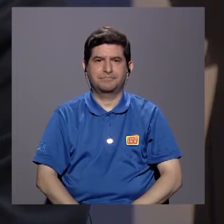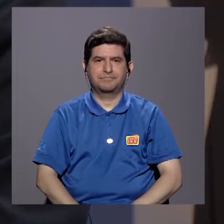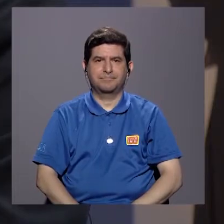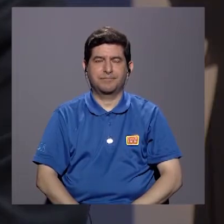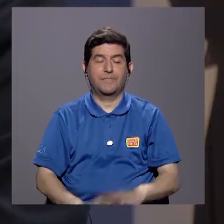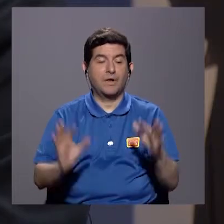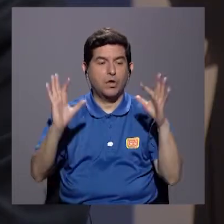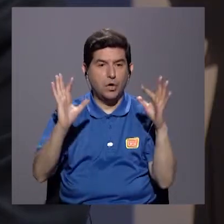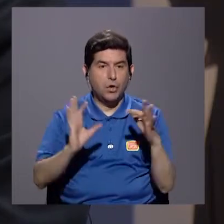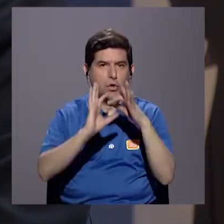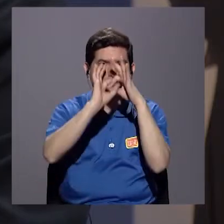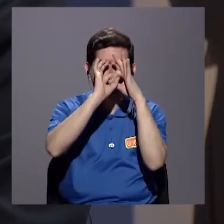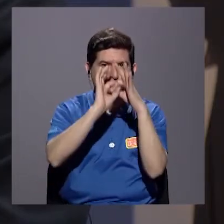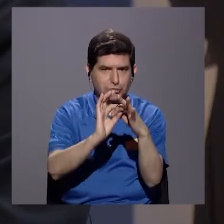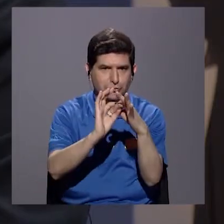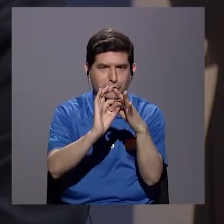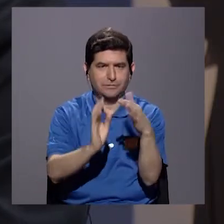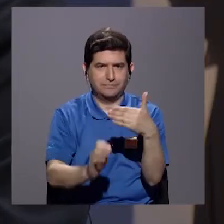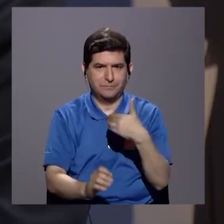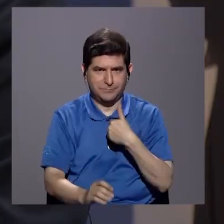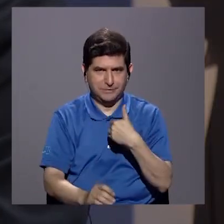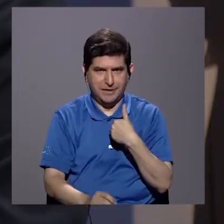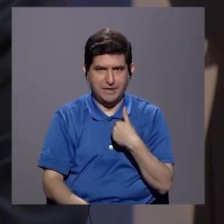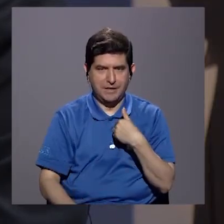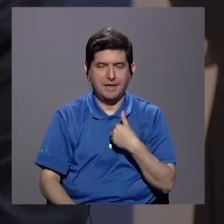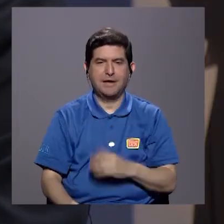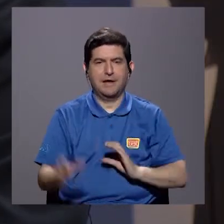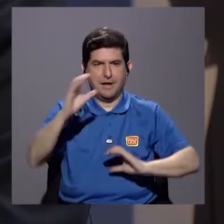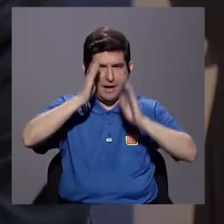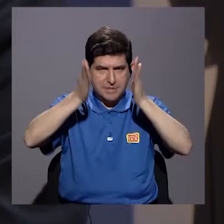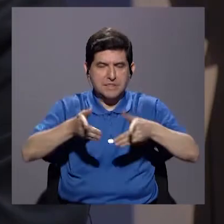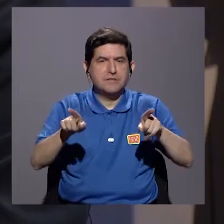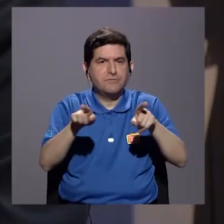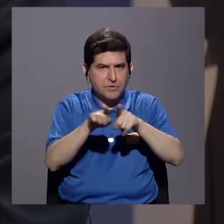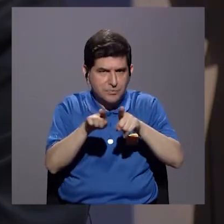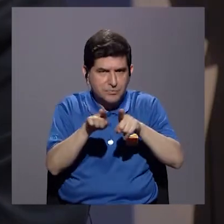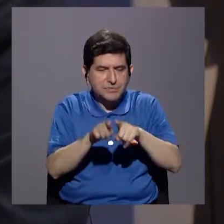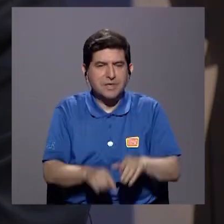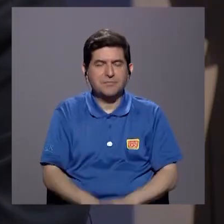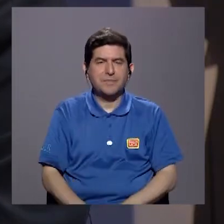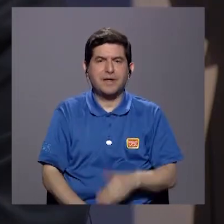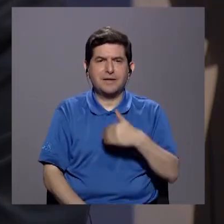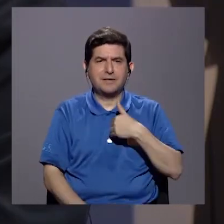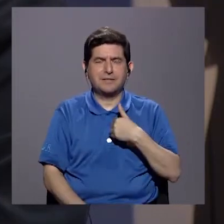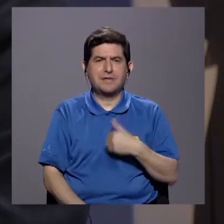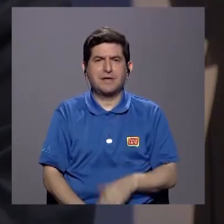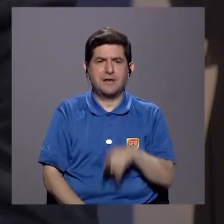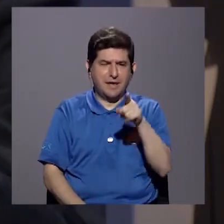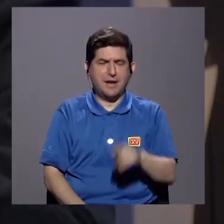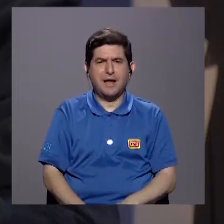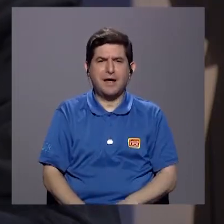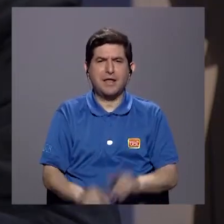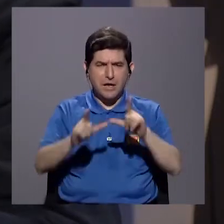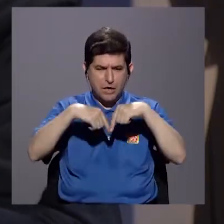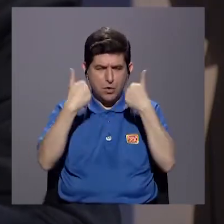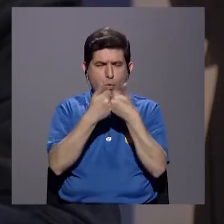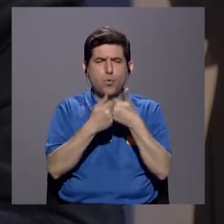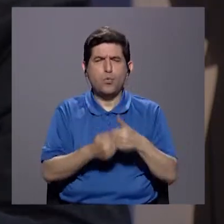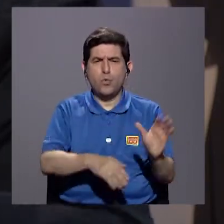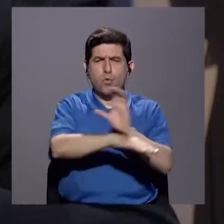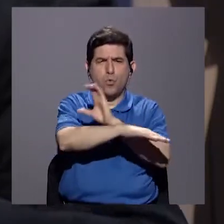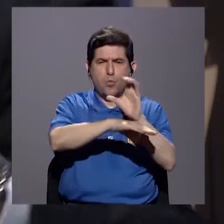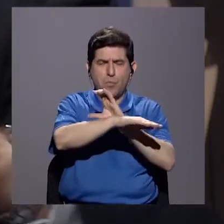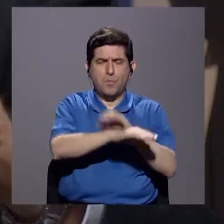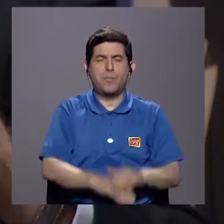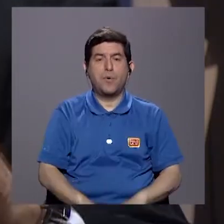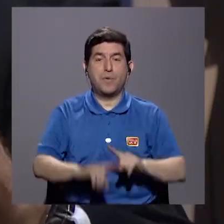de conectar, digamos, a los científicos del mundo, tenemos un clúster de computadoras en el Senat,